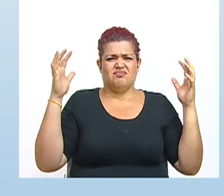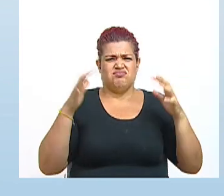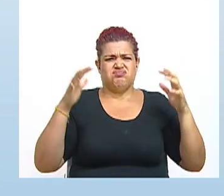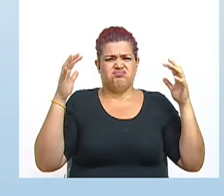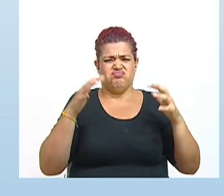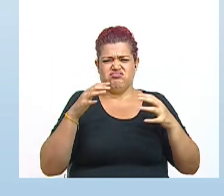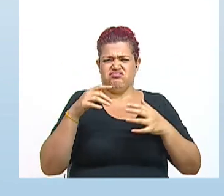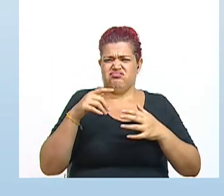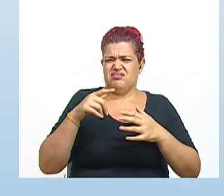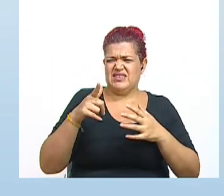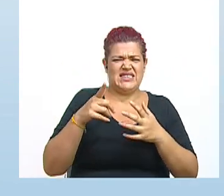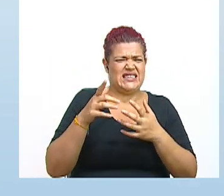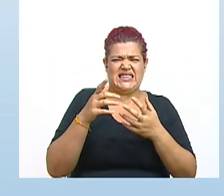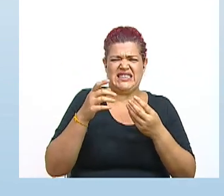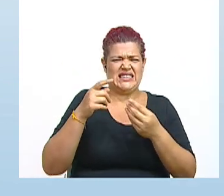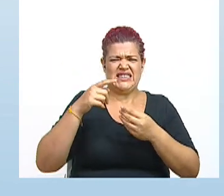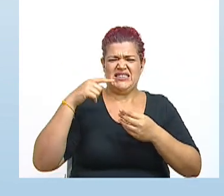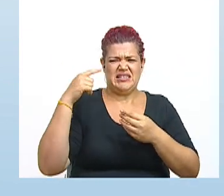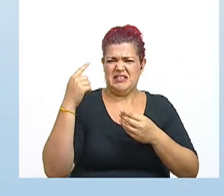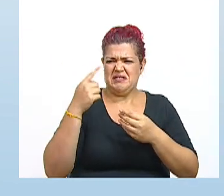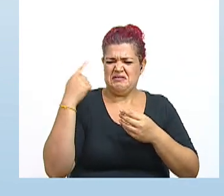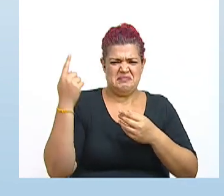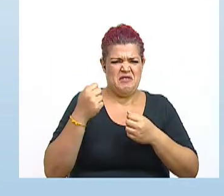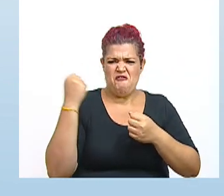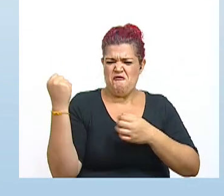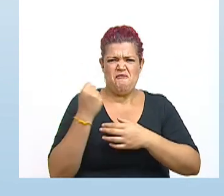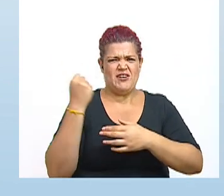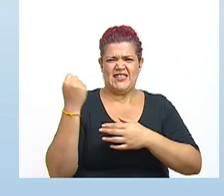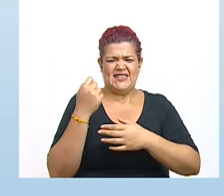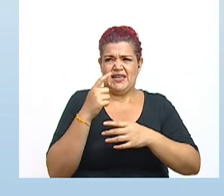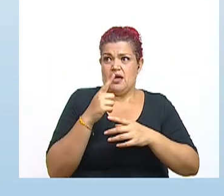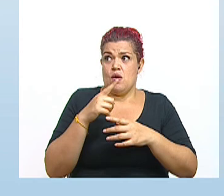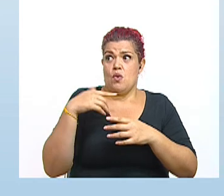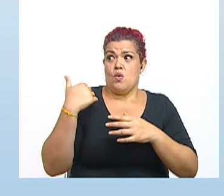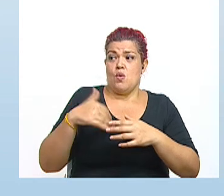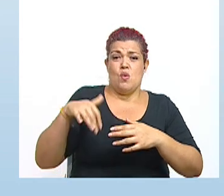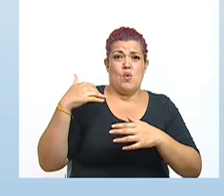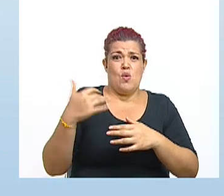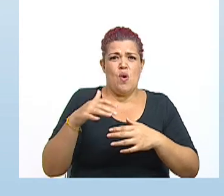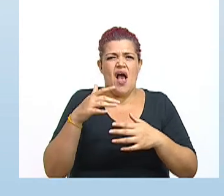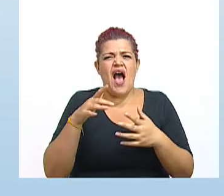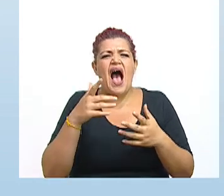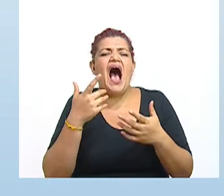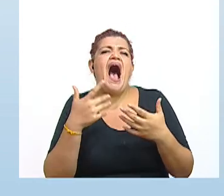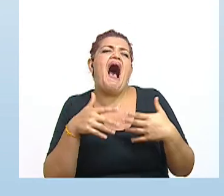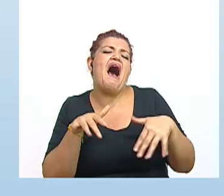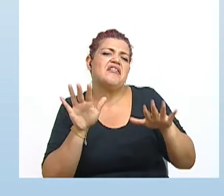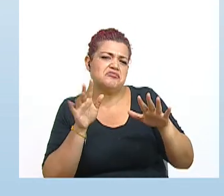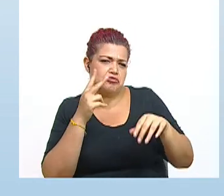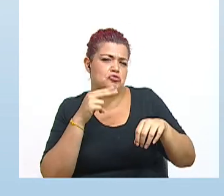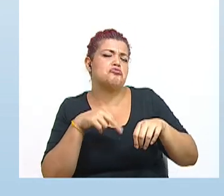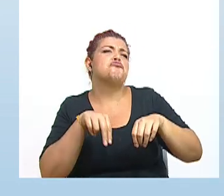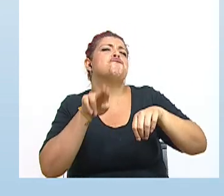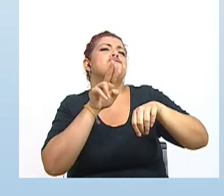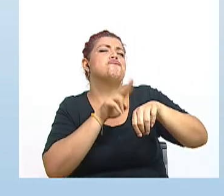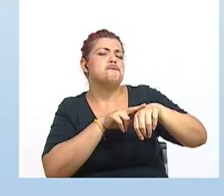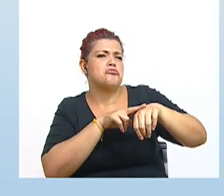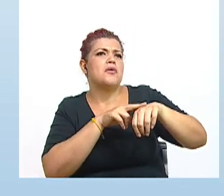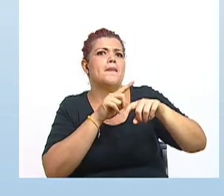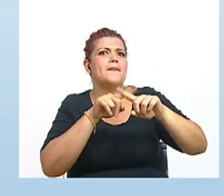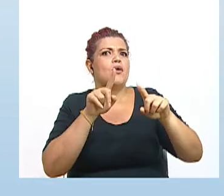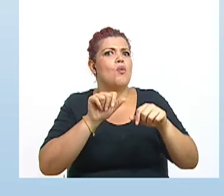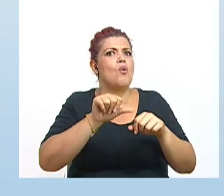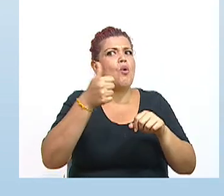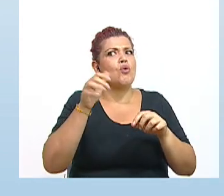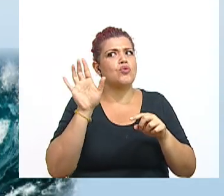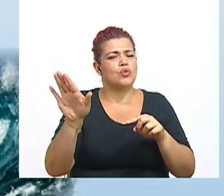que en nuestro planeta existen distintos tipos de fenómenos meteorológicos. Algunos que suceden de forma normal, pero otros que vamos a